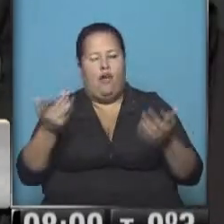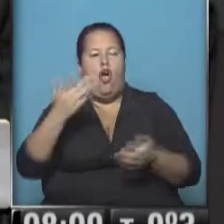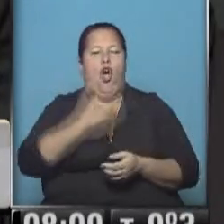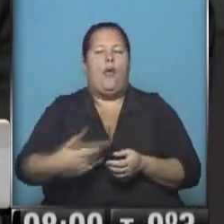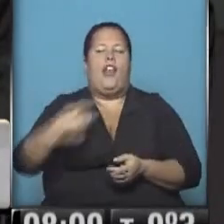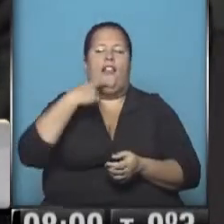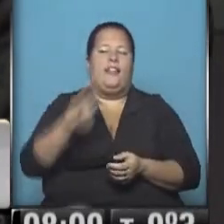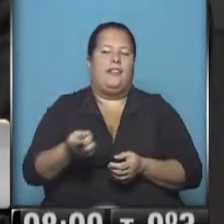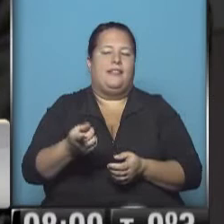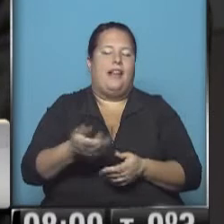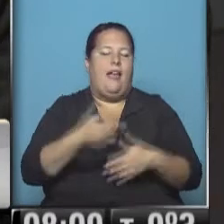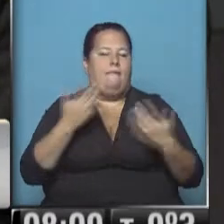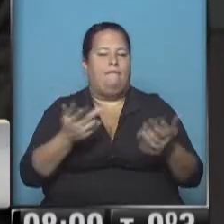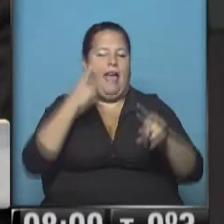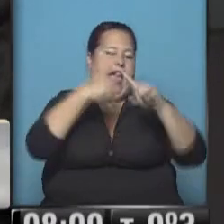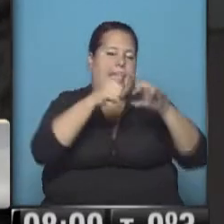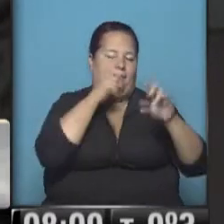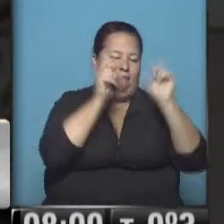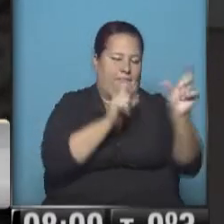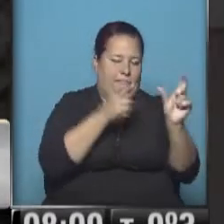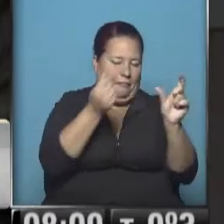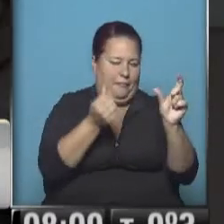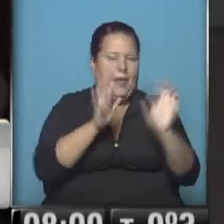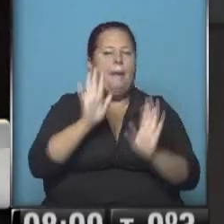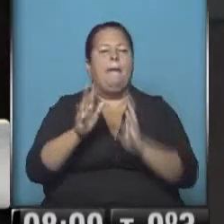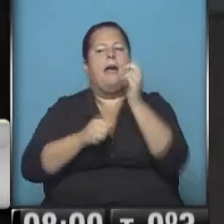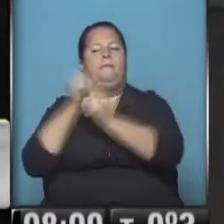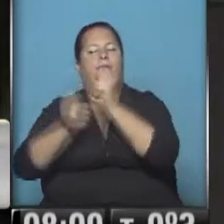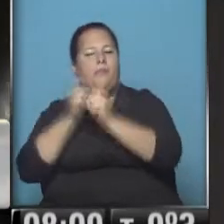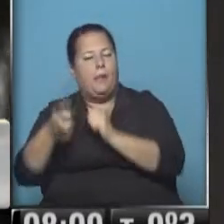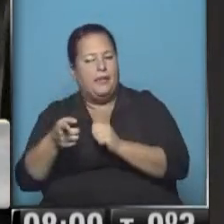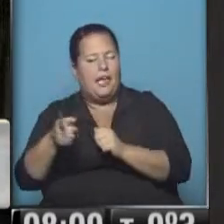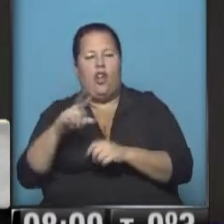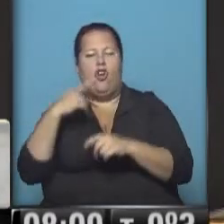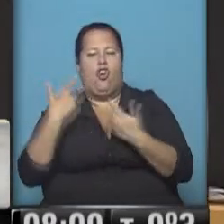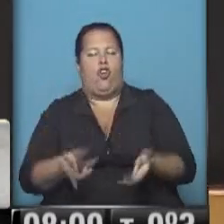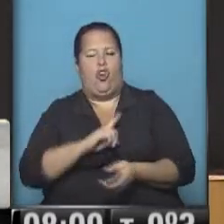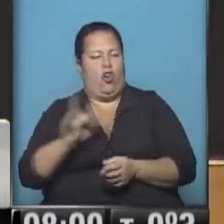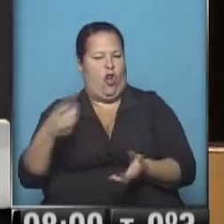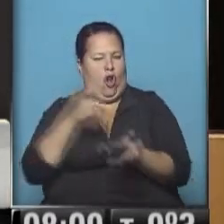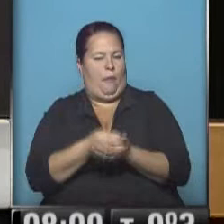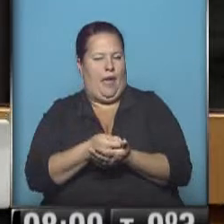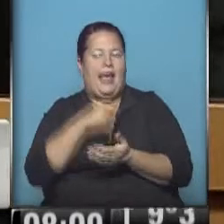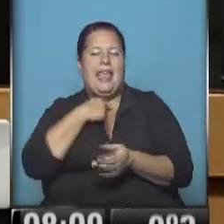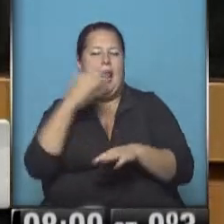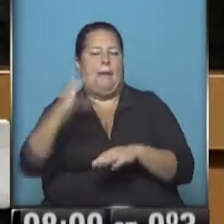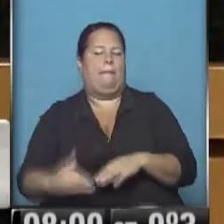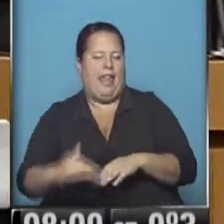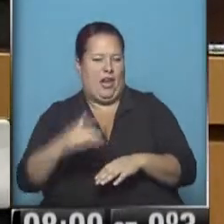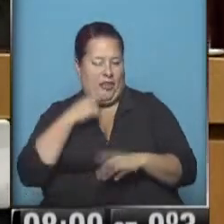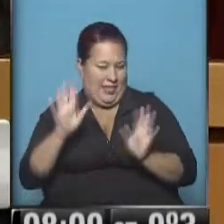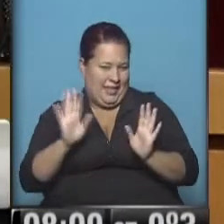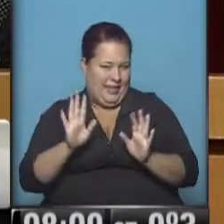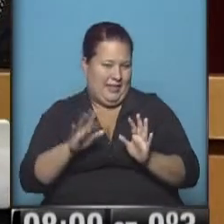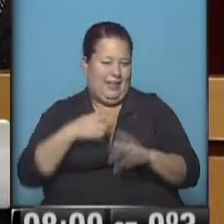gobierno dice X, pero los empresarios no están dispuestos a pagar X. Quieren pagar menos, dicen, en todo